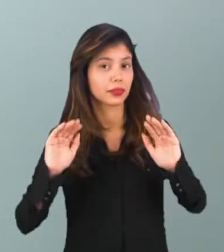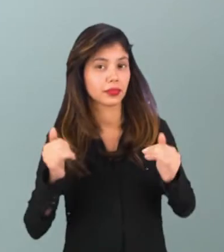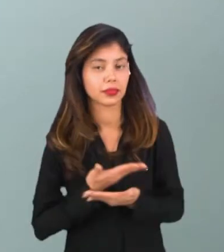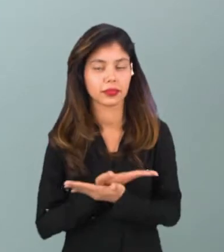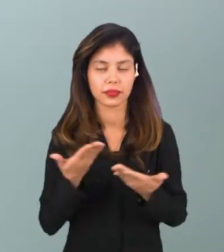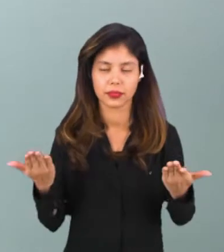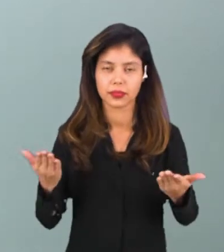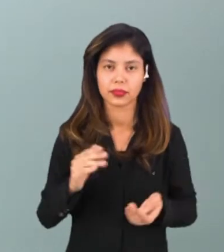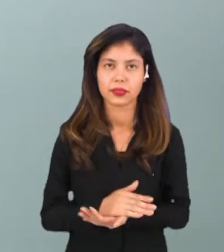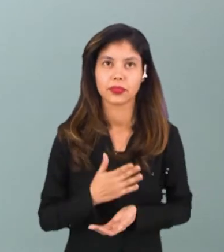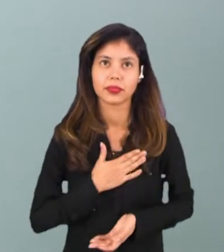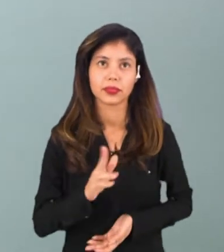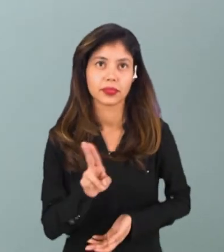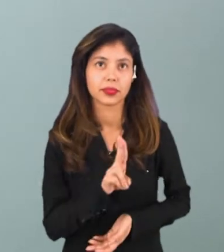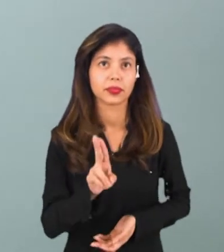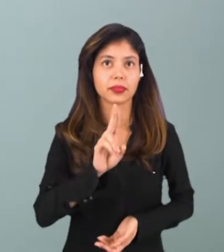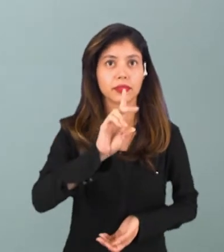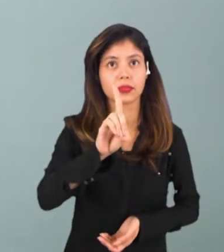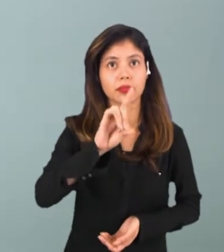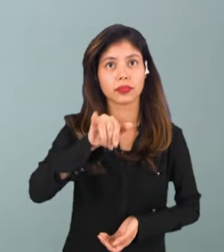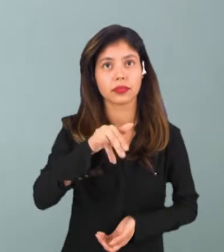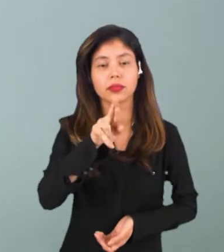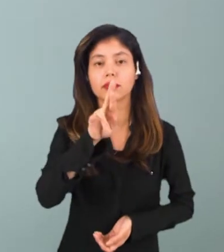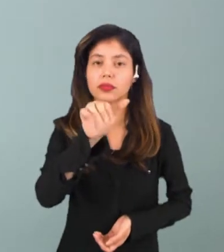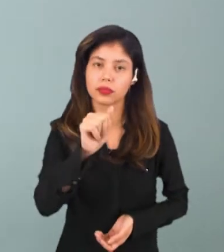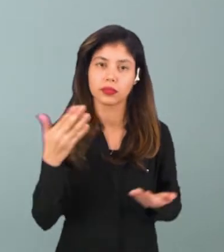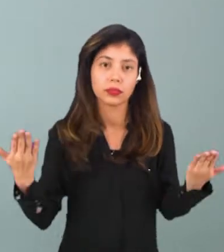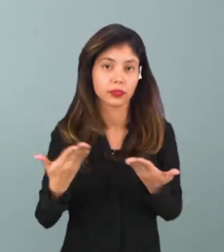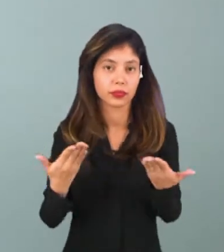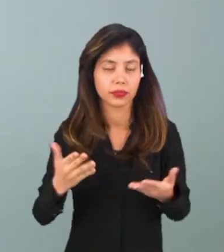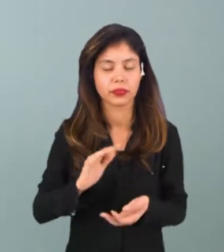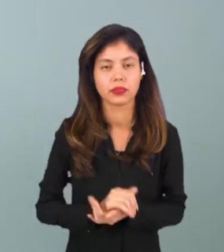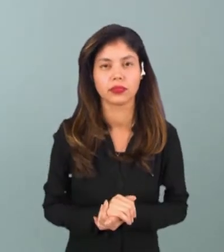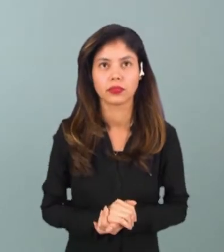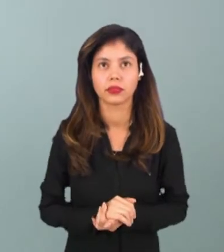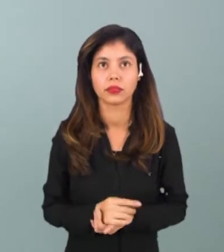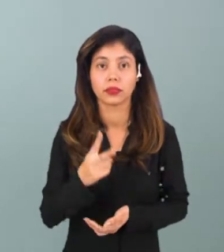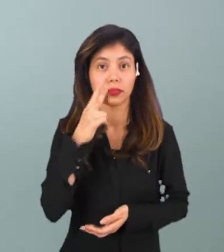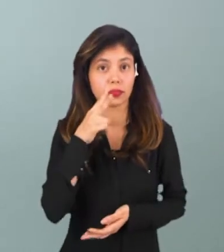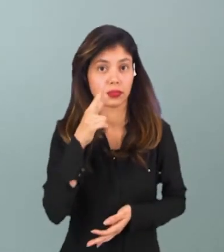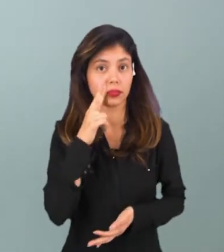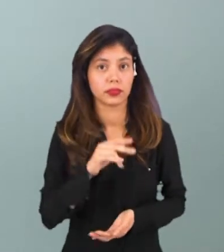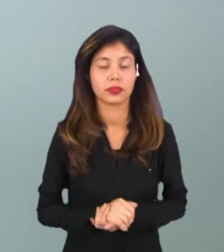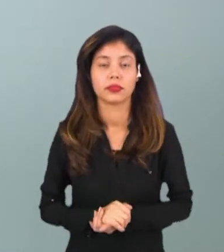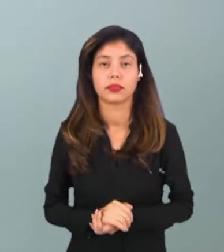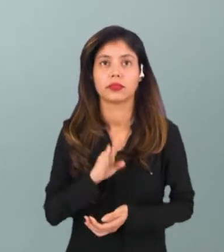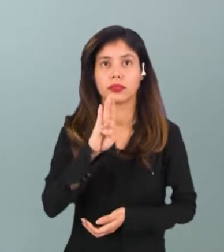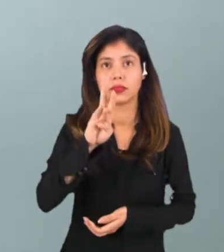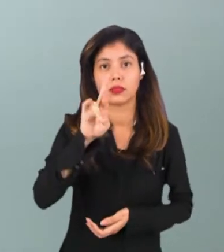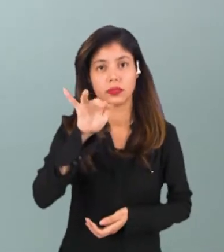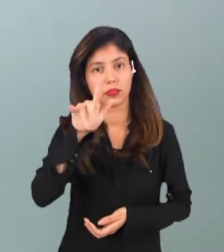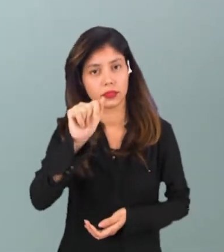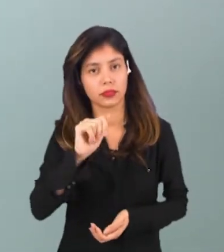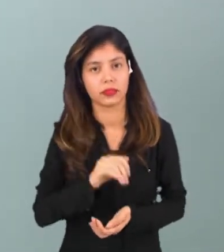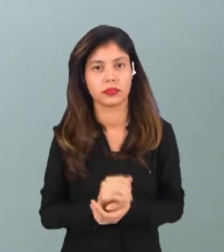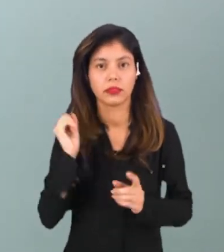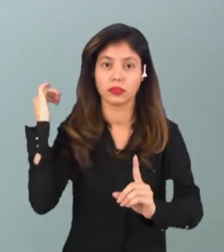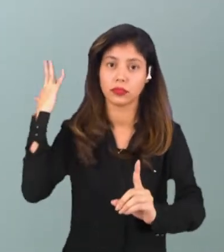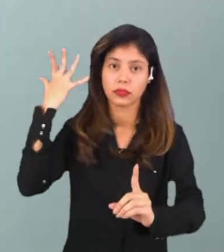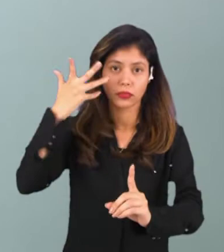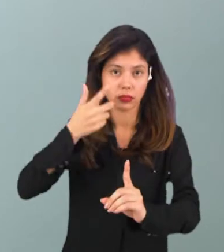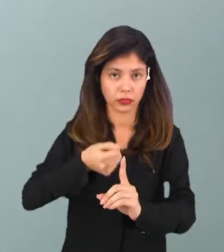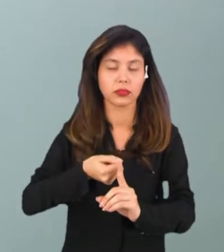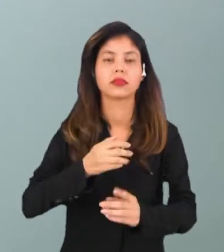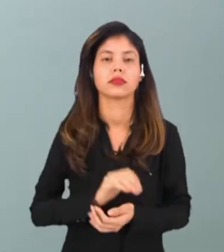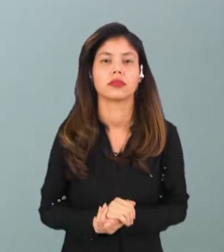Hola a todos, mi nombre es Deyanira y en la clase de hoy nosotros veremos la biografía y algunas obras